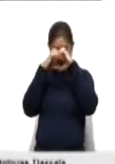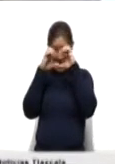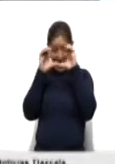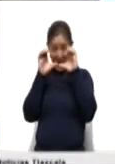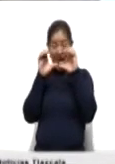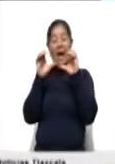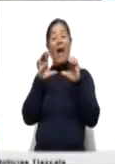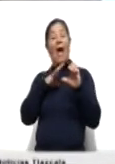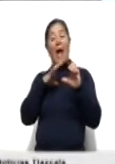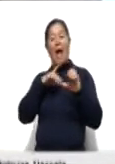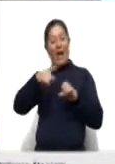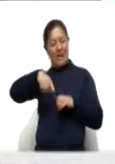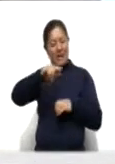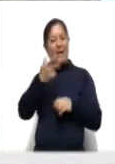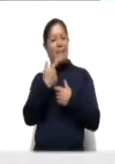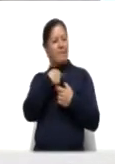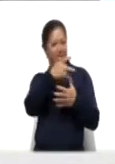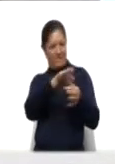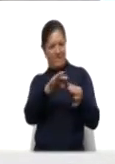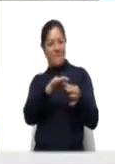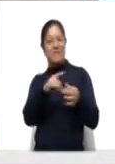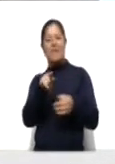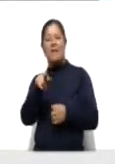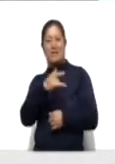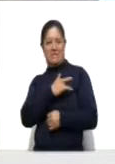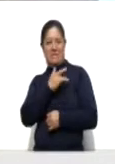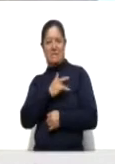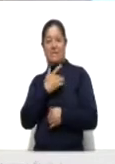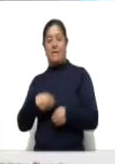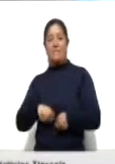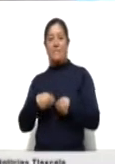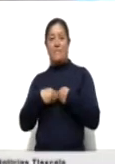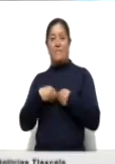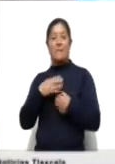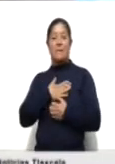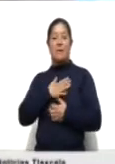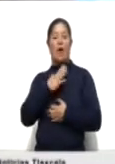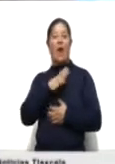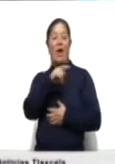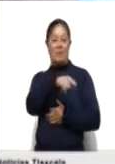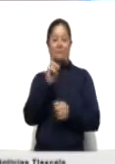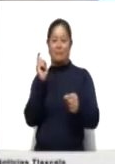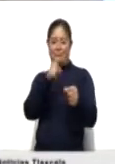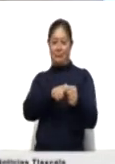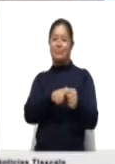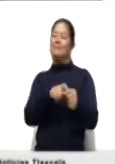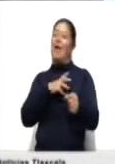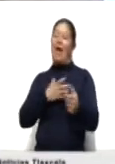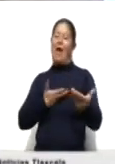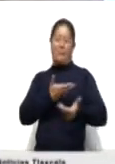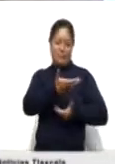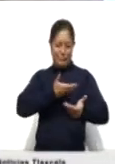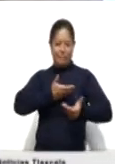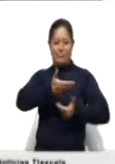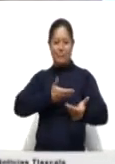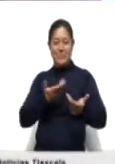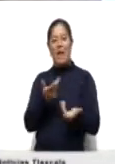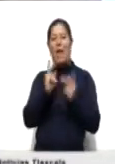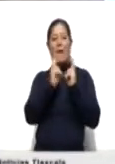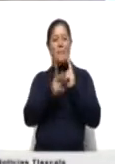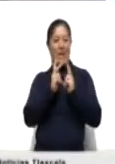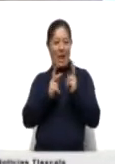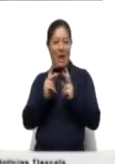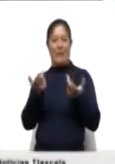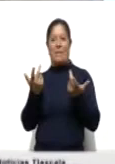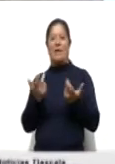están viviendo. Y tú de alguna manera, bueno, pues eres parte reconfortante también con algunas palabras, con